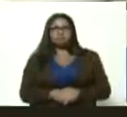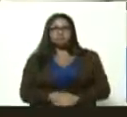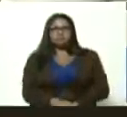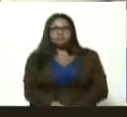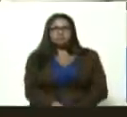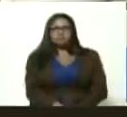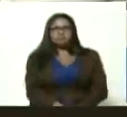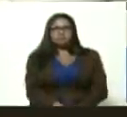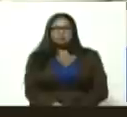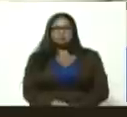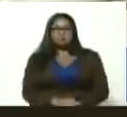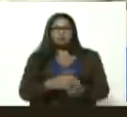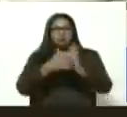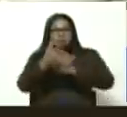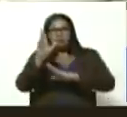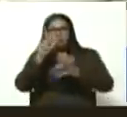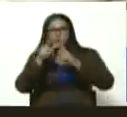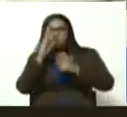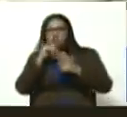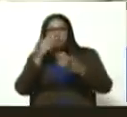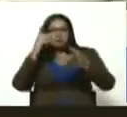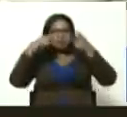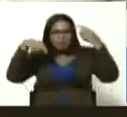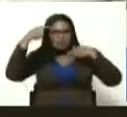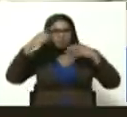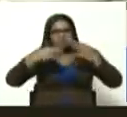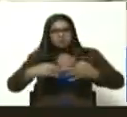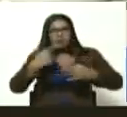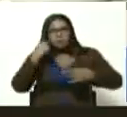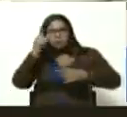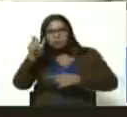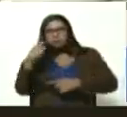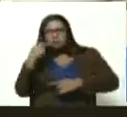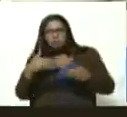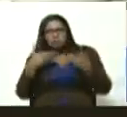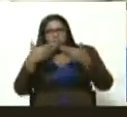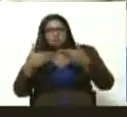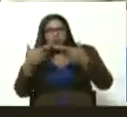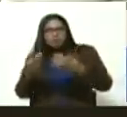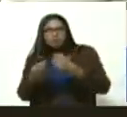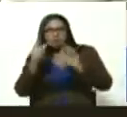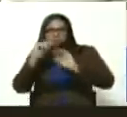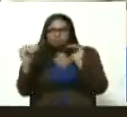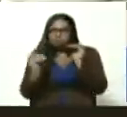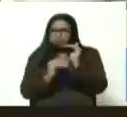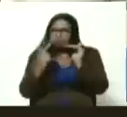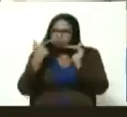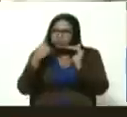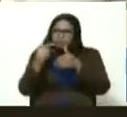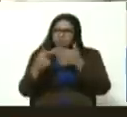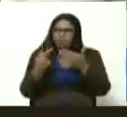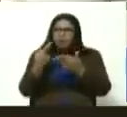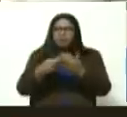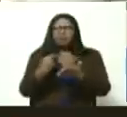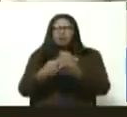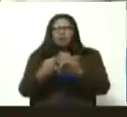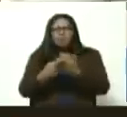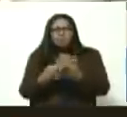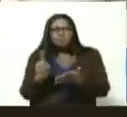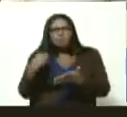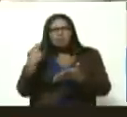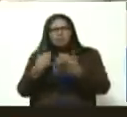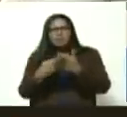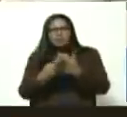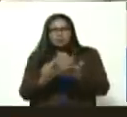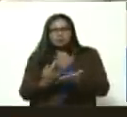te lo garantizo pero están reclamando que este señor les está ofreciendo un precio muy por debajo de los de lo que ellos